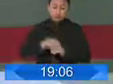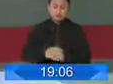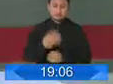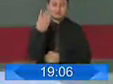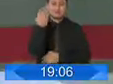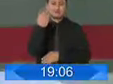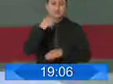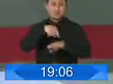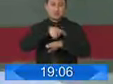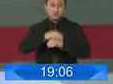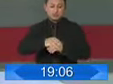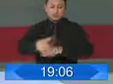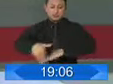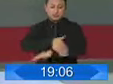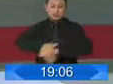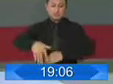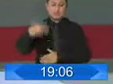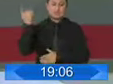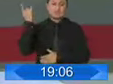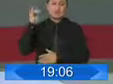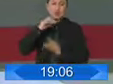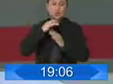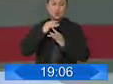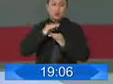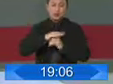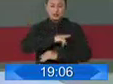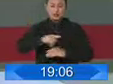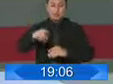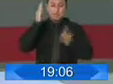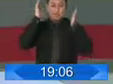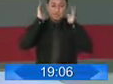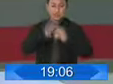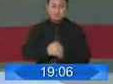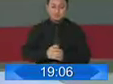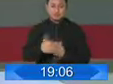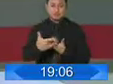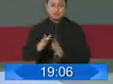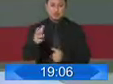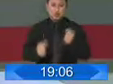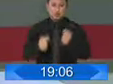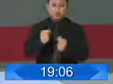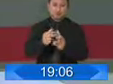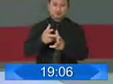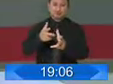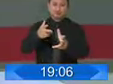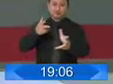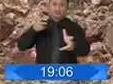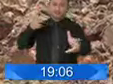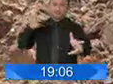14 horas la vía de Guaranda a Babahoyo en el sector de San Pablo. Cientos de camiones se quedaron varados.